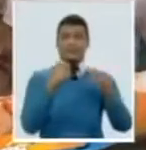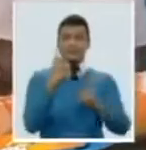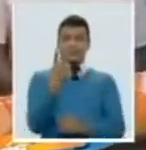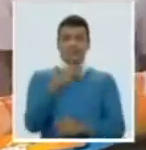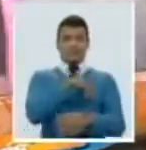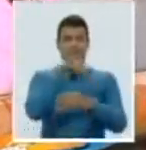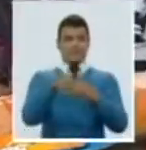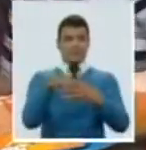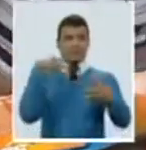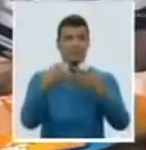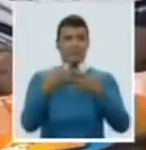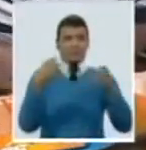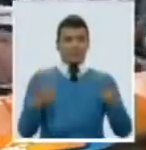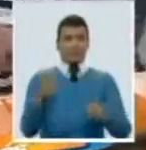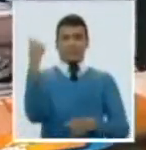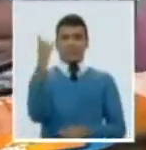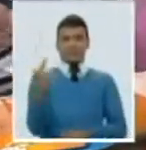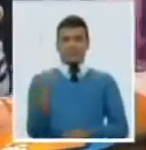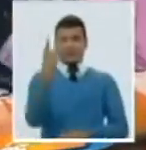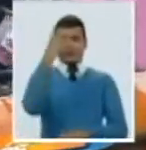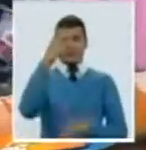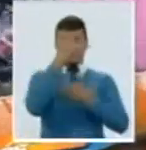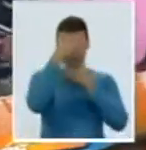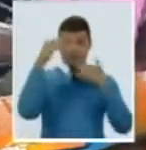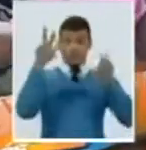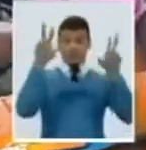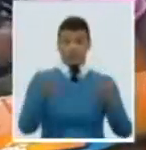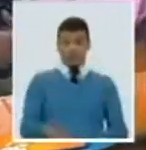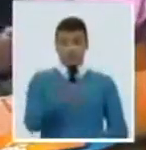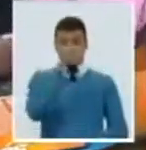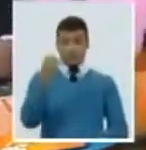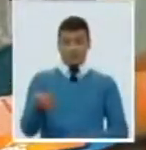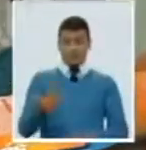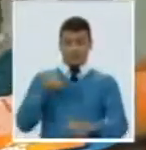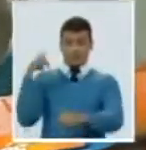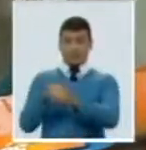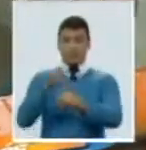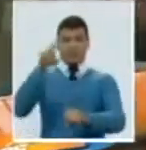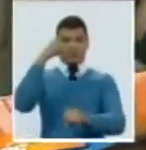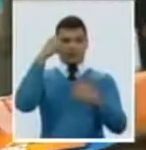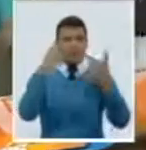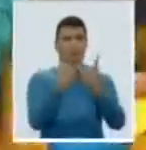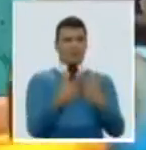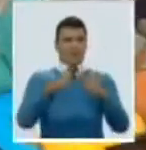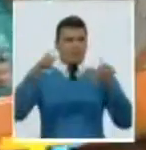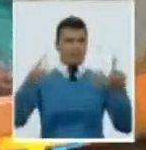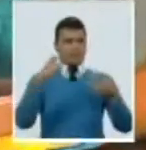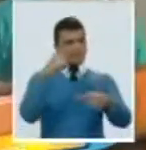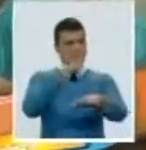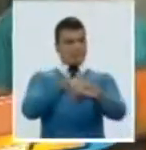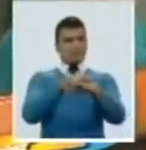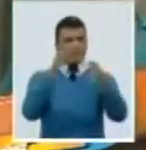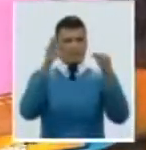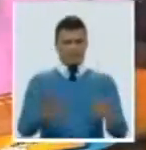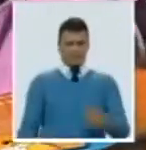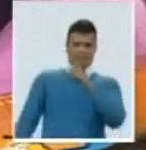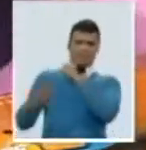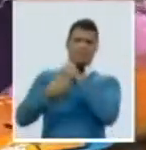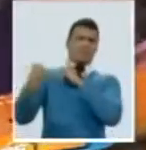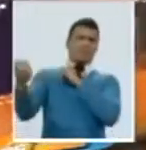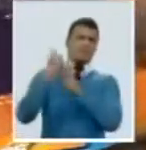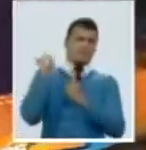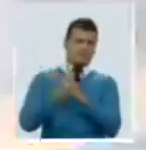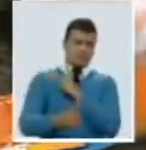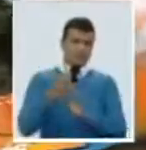presos en Venezuela, procesados por delitos como paramilitarismo y conspiración, fueron dejados en libertad. Aseguran que fueron víctimas de maltratos